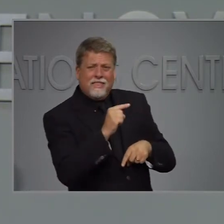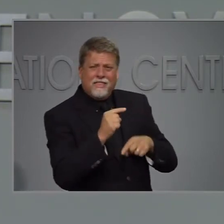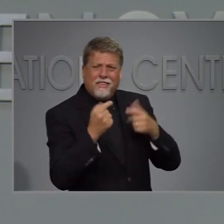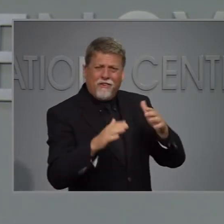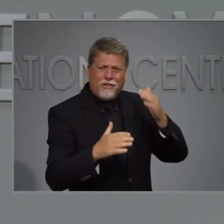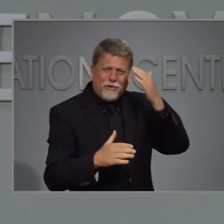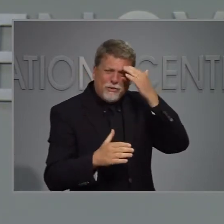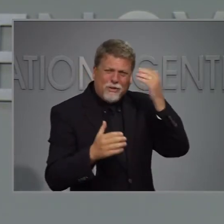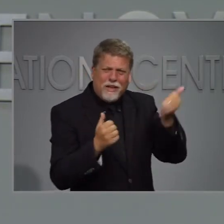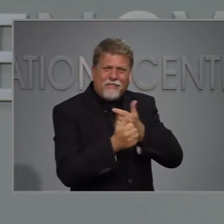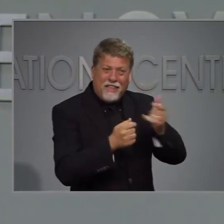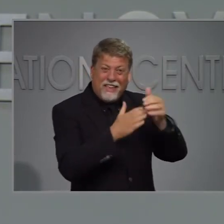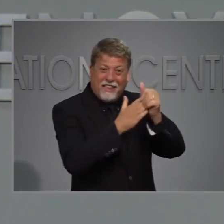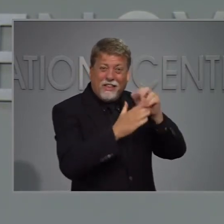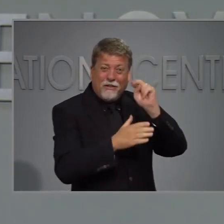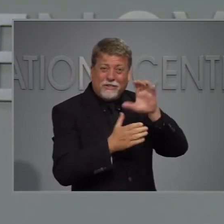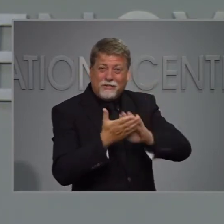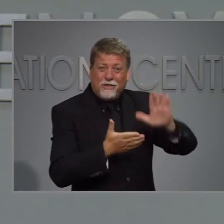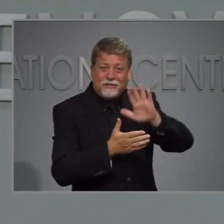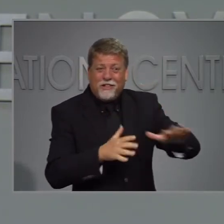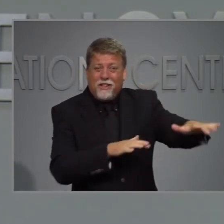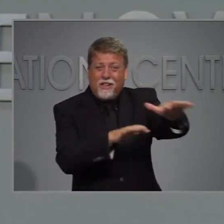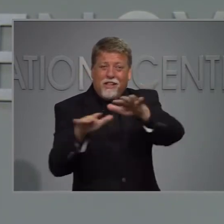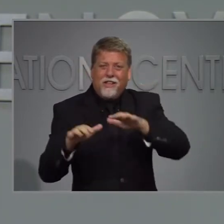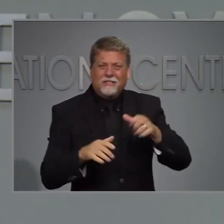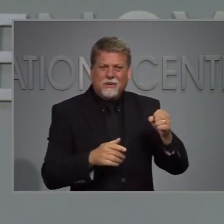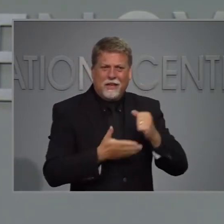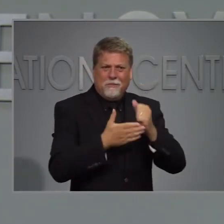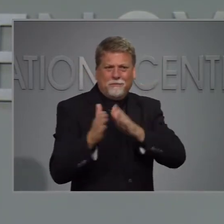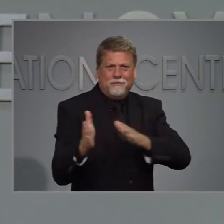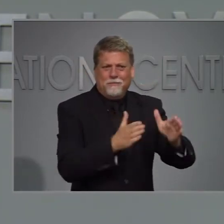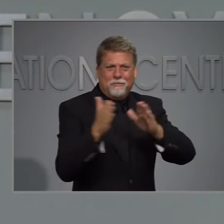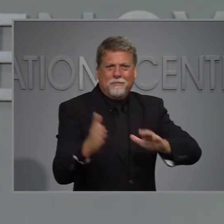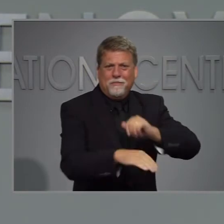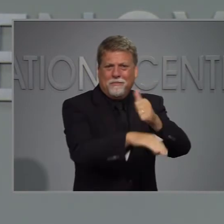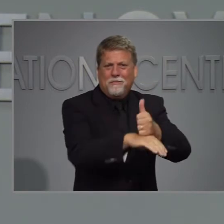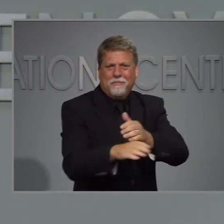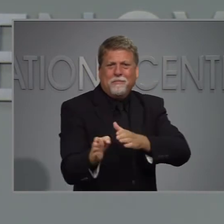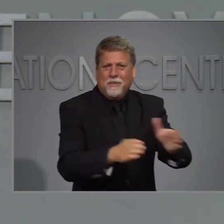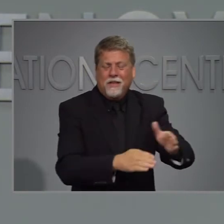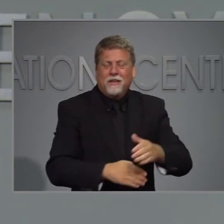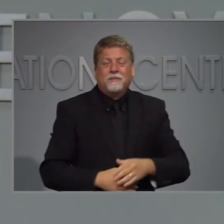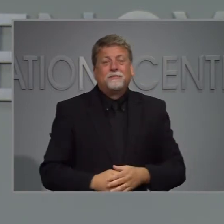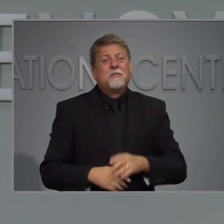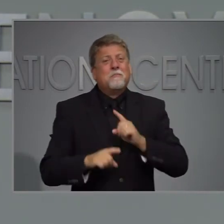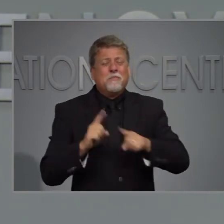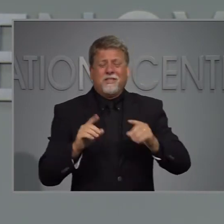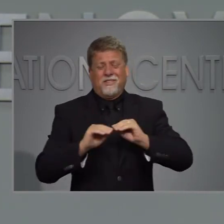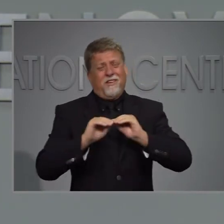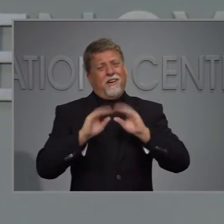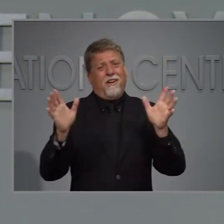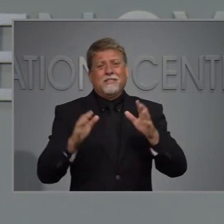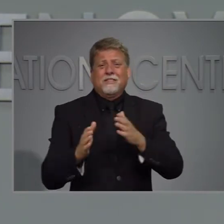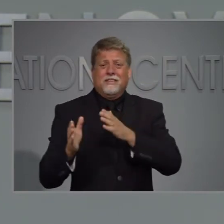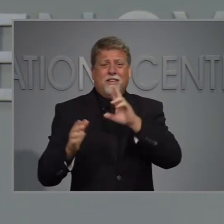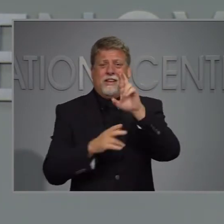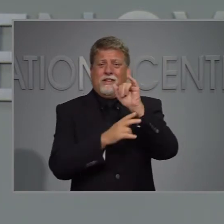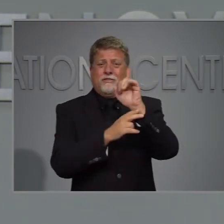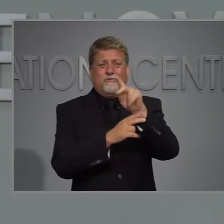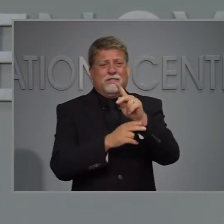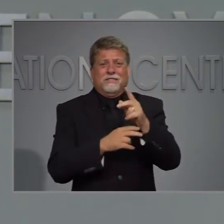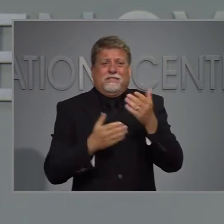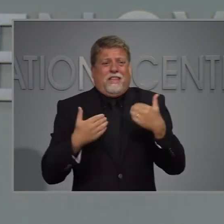Tienes razón, estas no son actividades sin riesgo. Claro, hay riesgo. El virus está aquí en nuestra comunidad. Es por eso